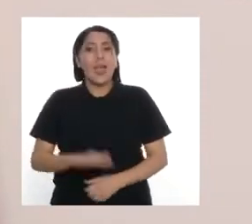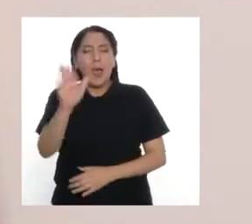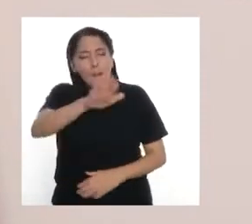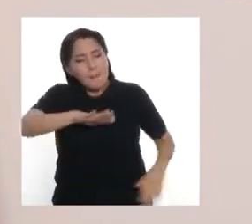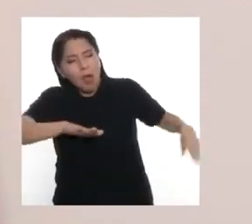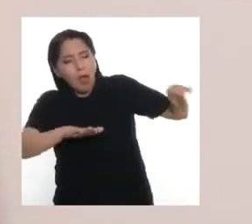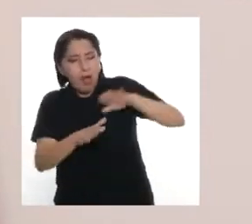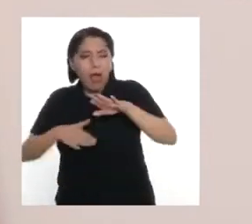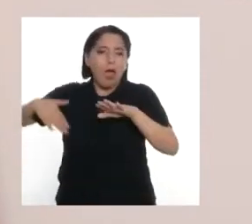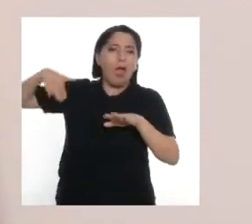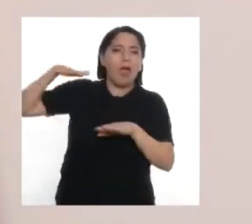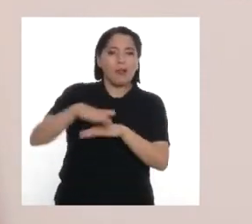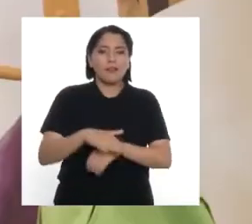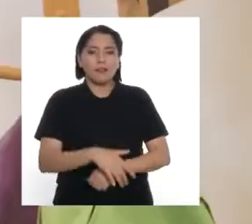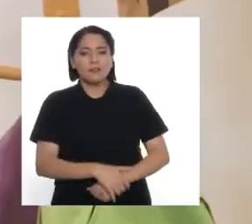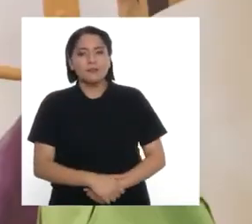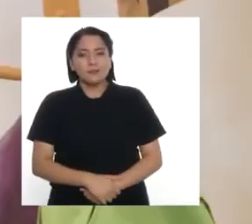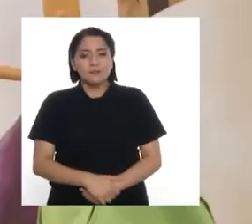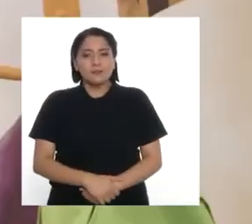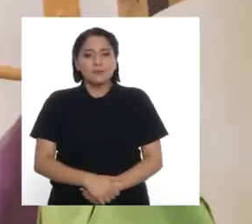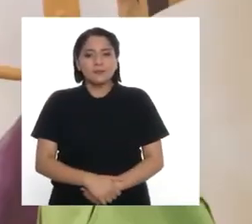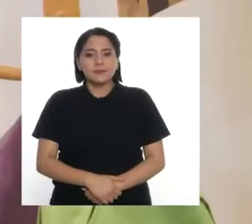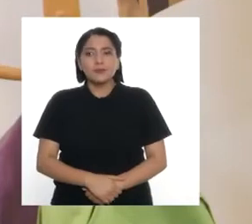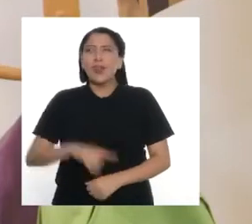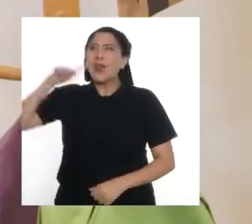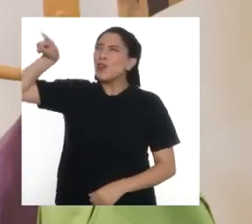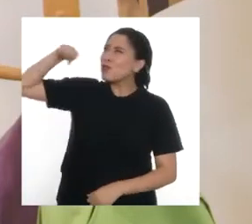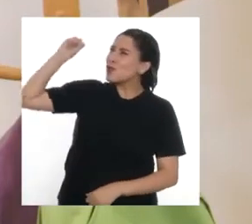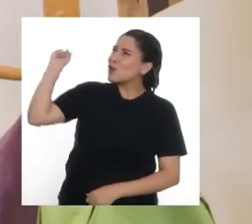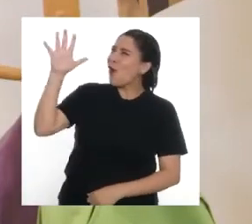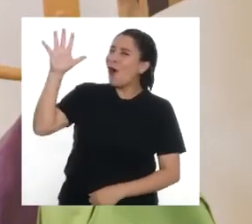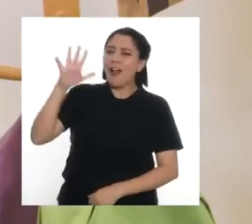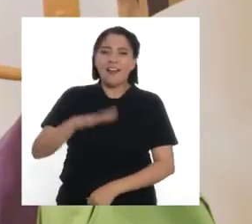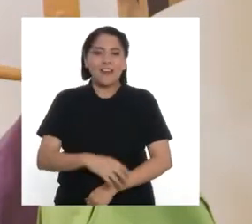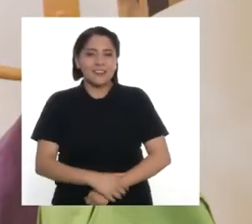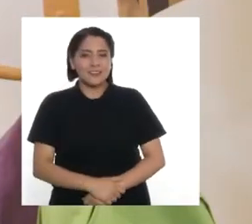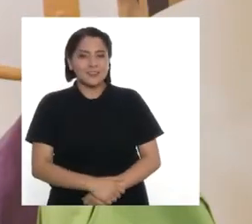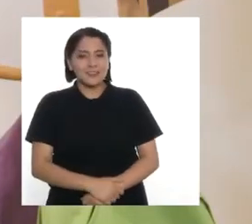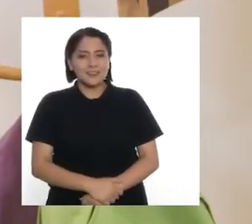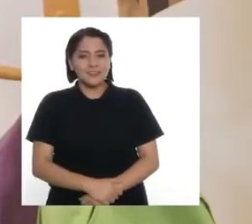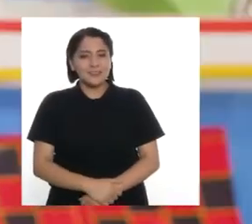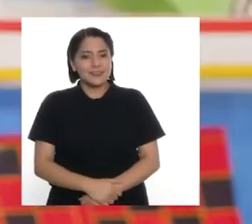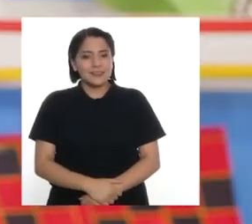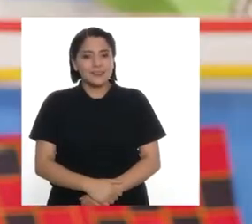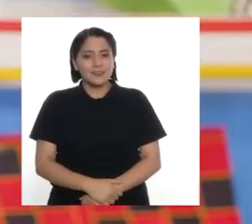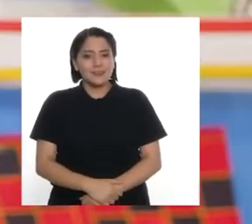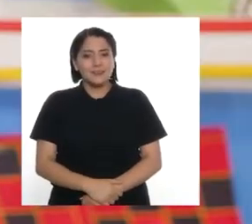Playa. Sol.